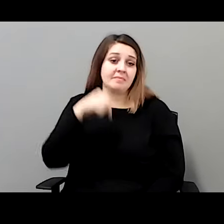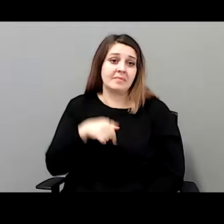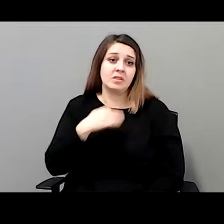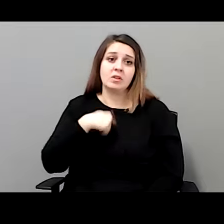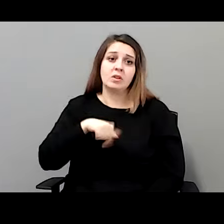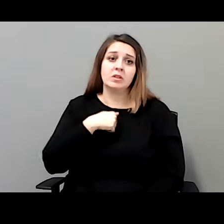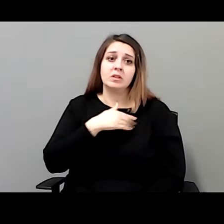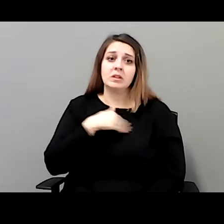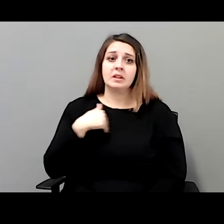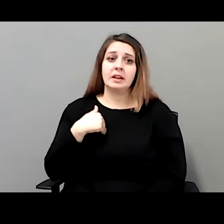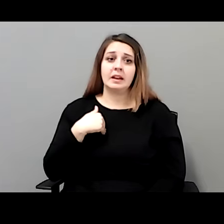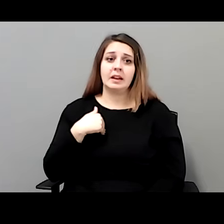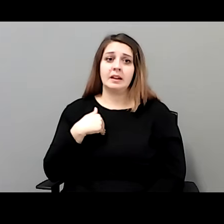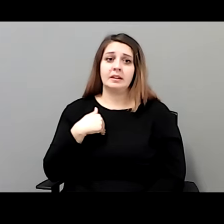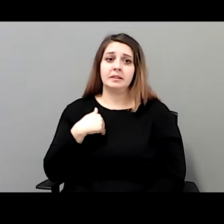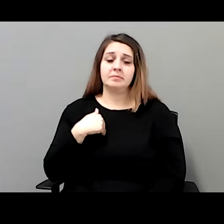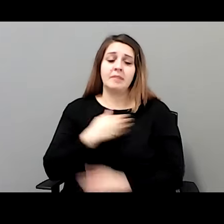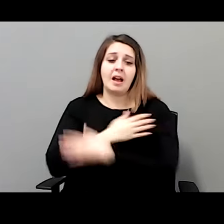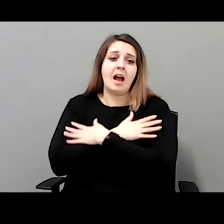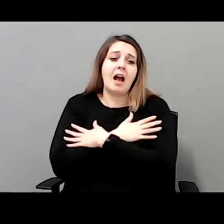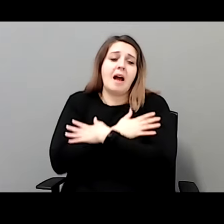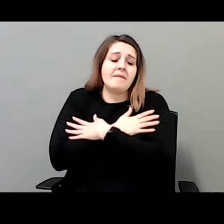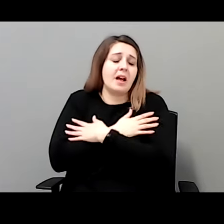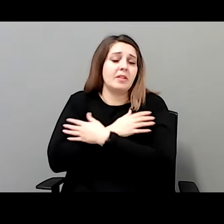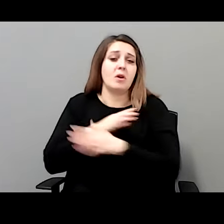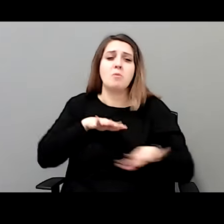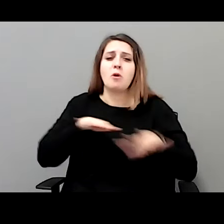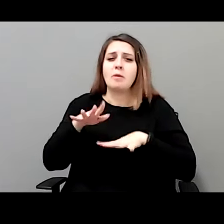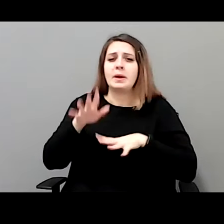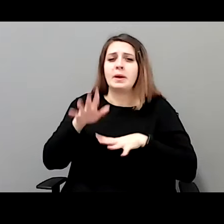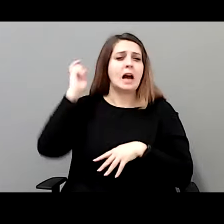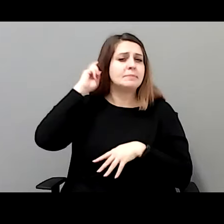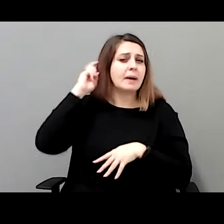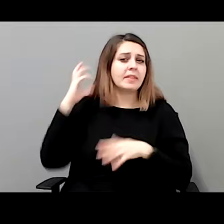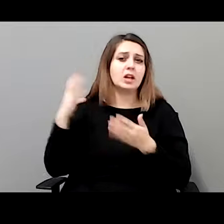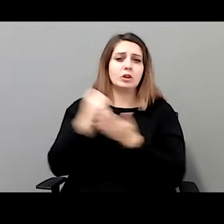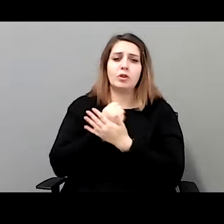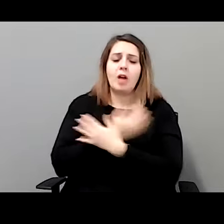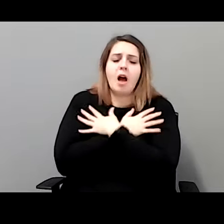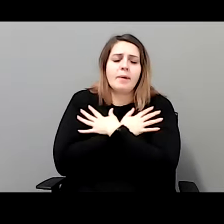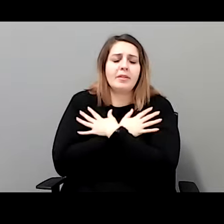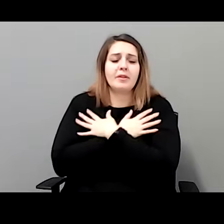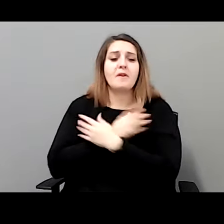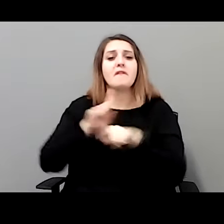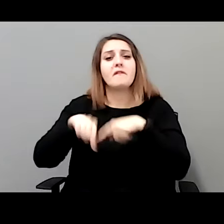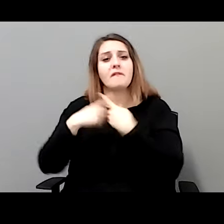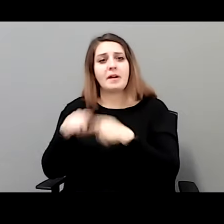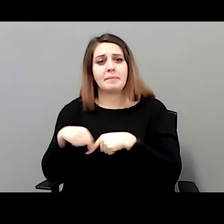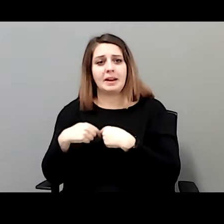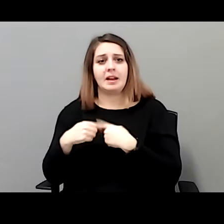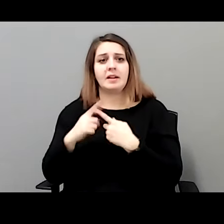queremos mandar un enorme abrazo de todo el movimiento ASPACE a su familia y a su familia de Amapace.